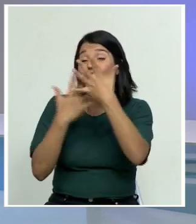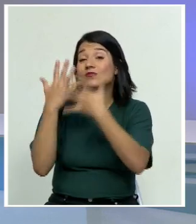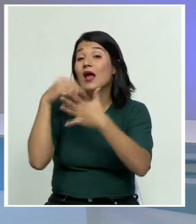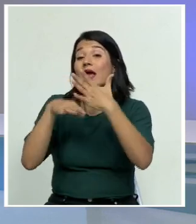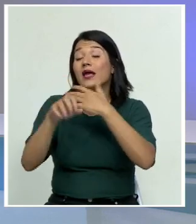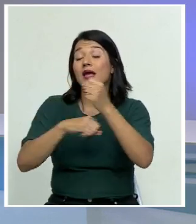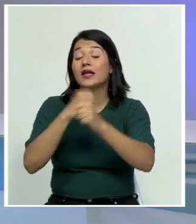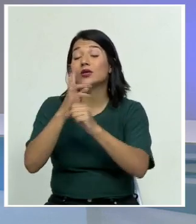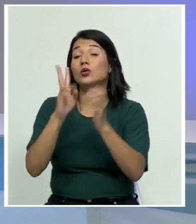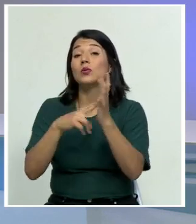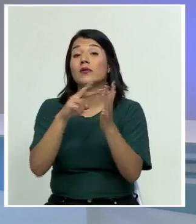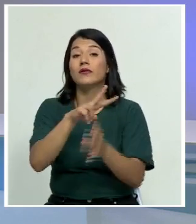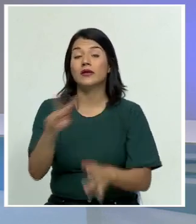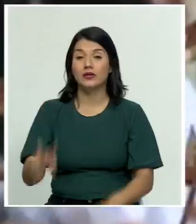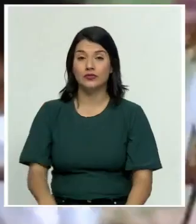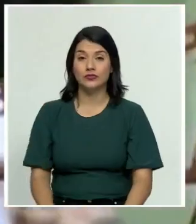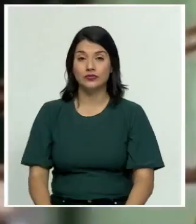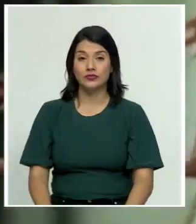2022.